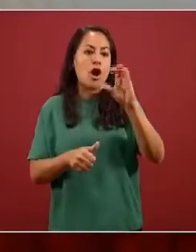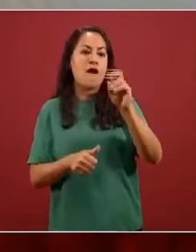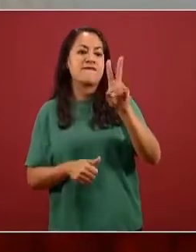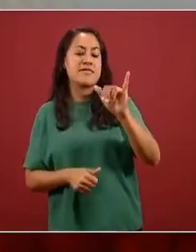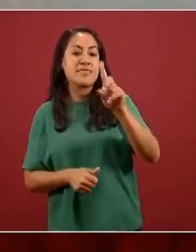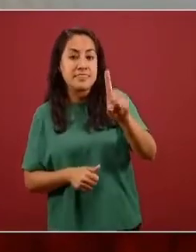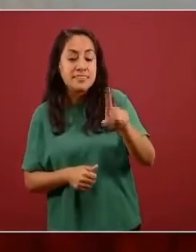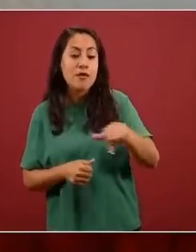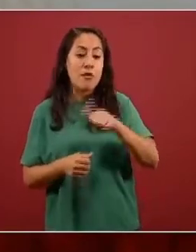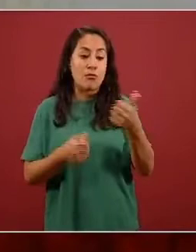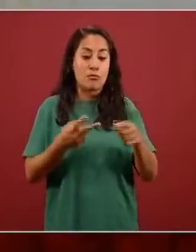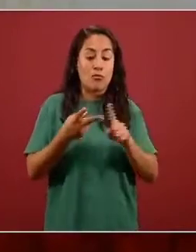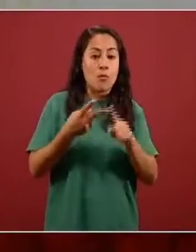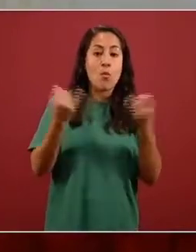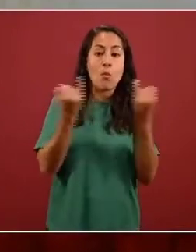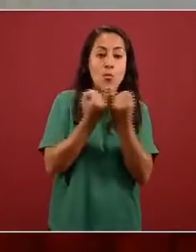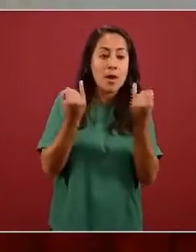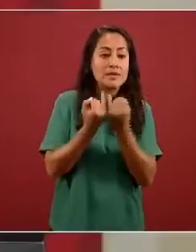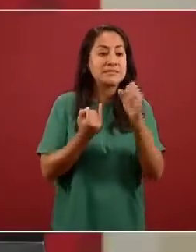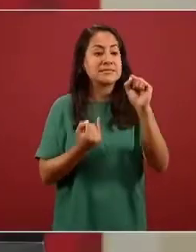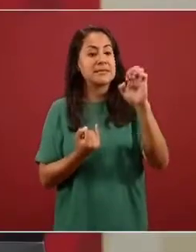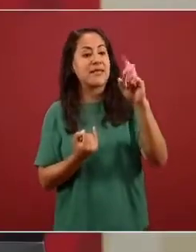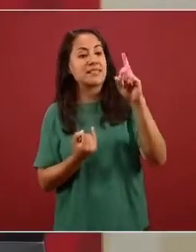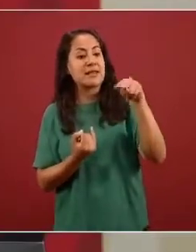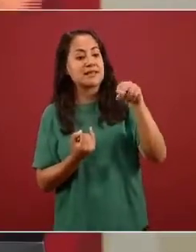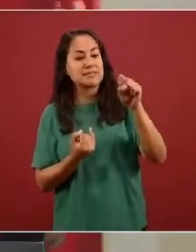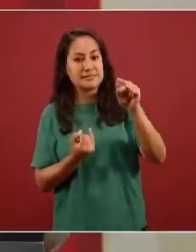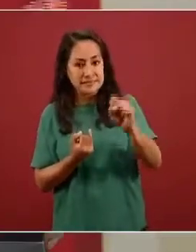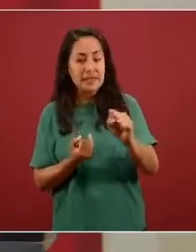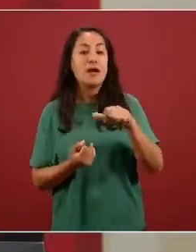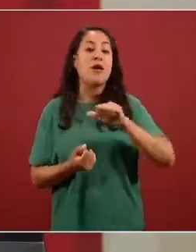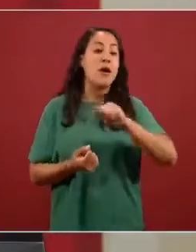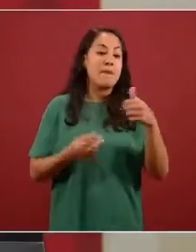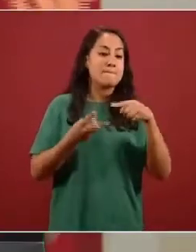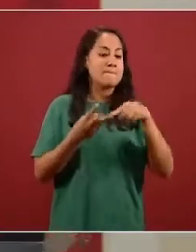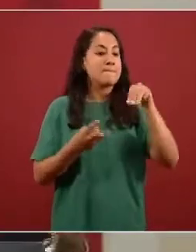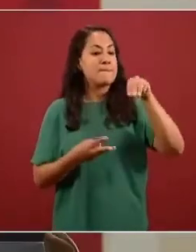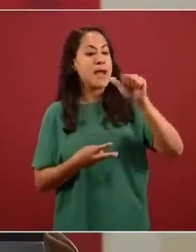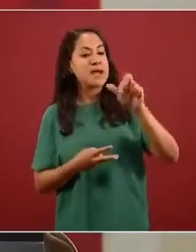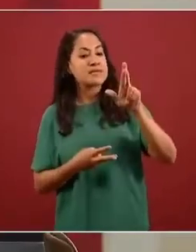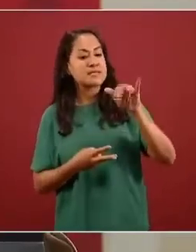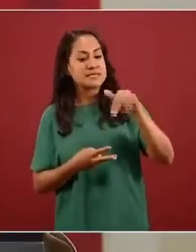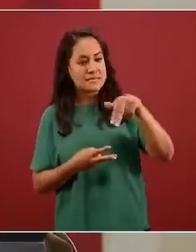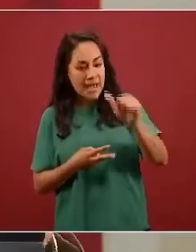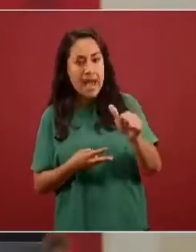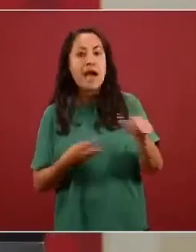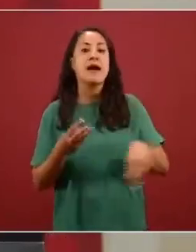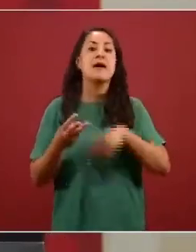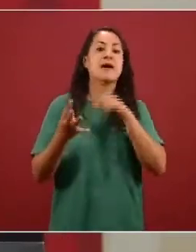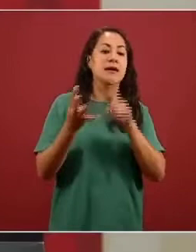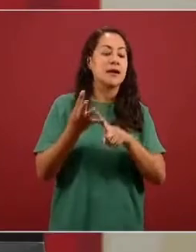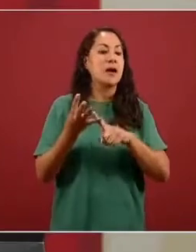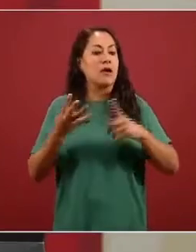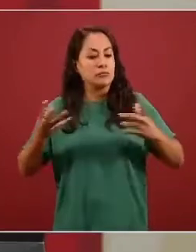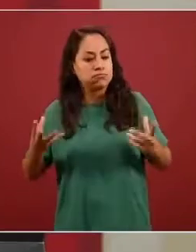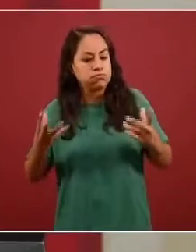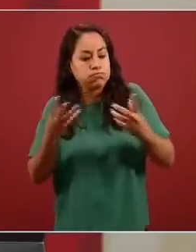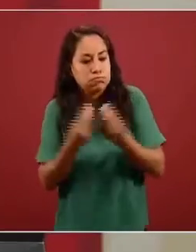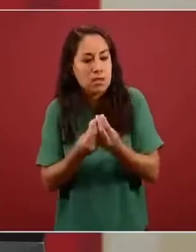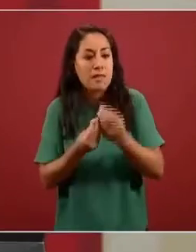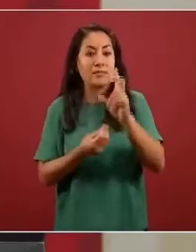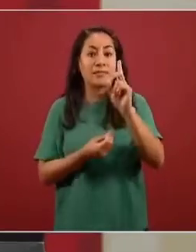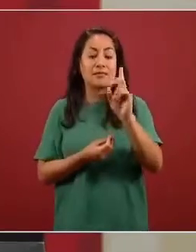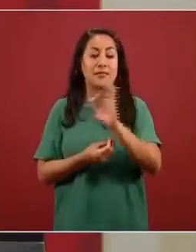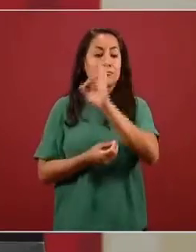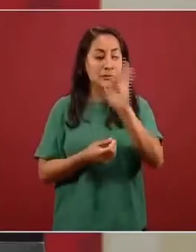el plan DN3 y al plan Marina, se incorporó todavía un 30% adicional. Cuando se firmó el acuerdo